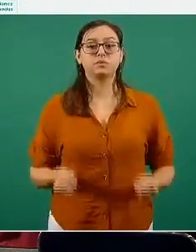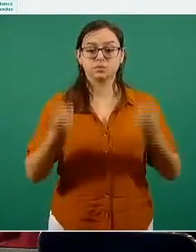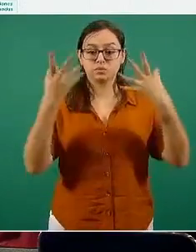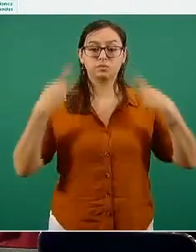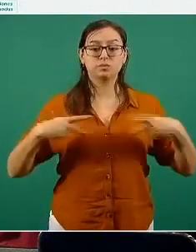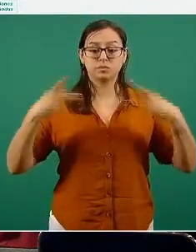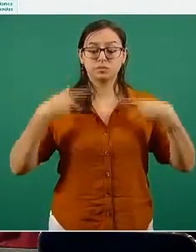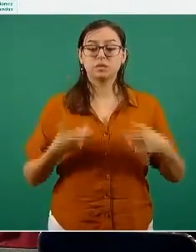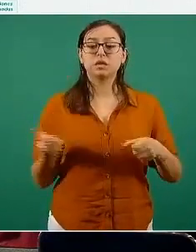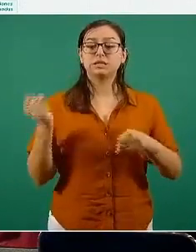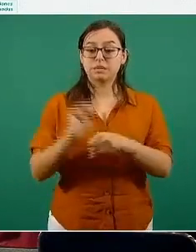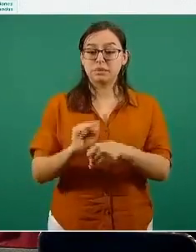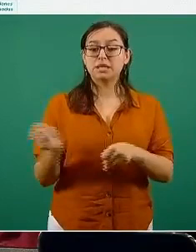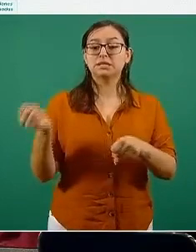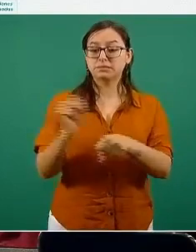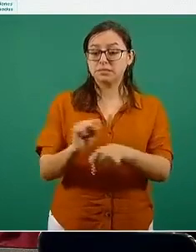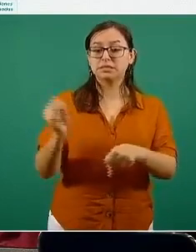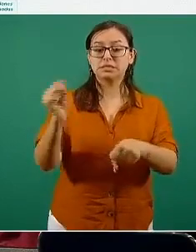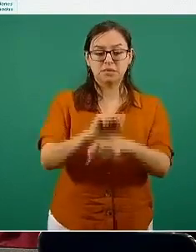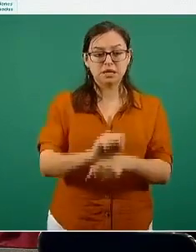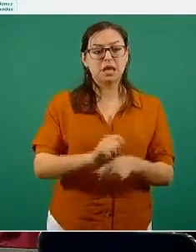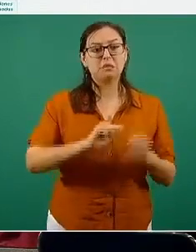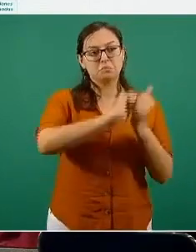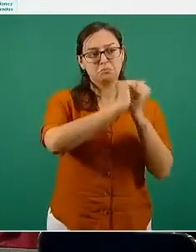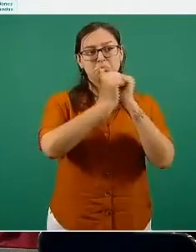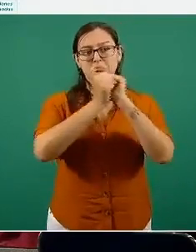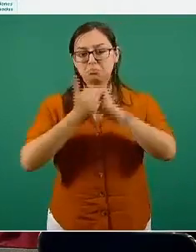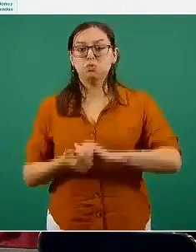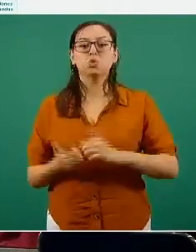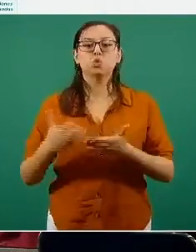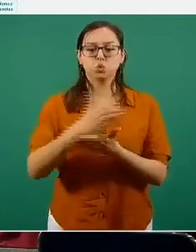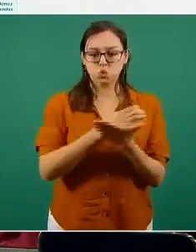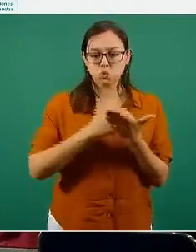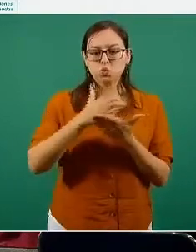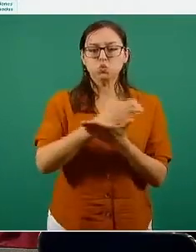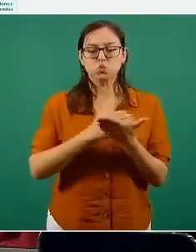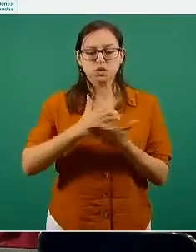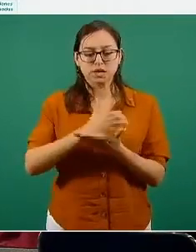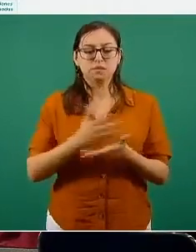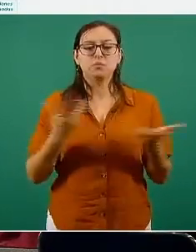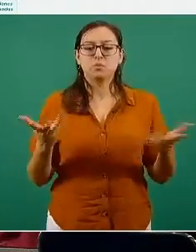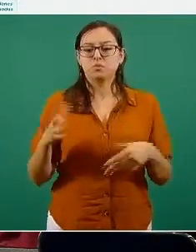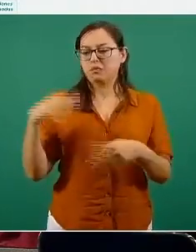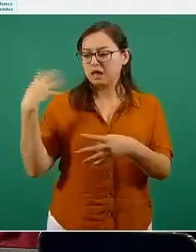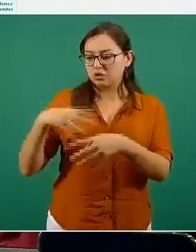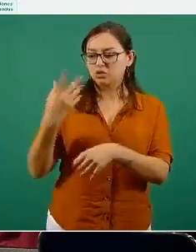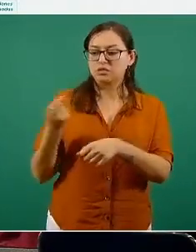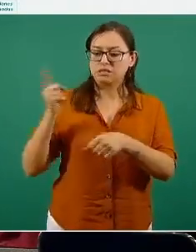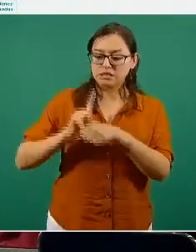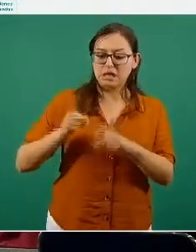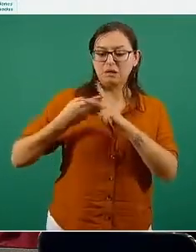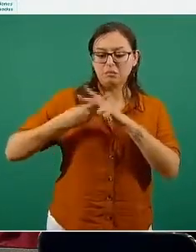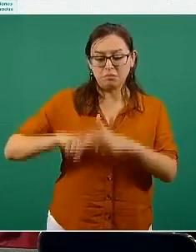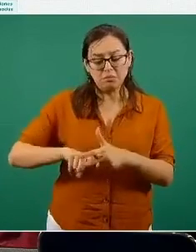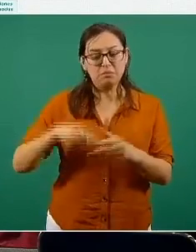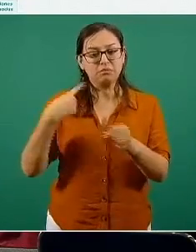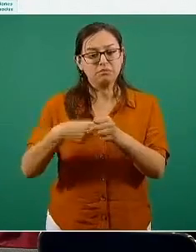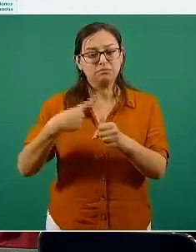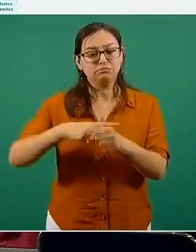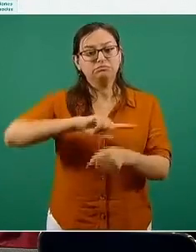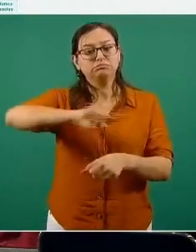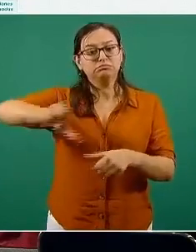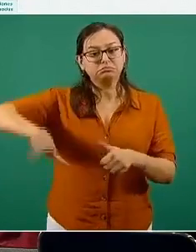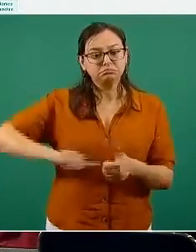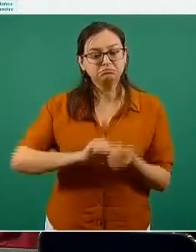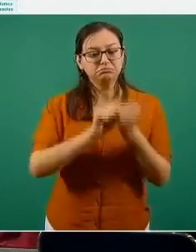cada semana, de acuerdo a que pasan más de 14 días que iniciaron los síntomas, y al día de hoy tenemos